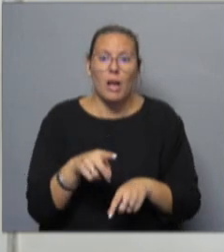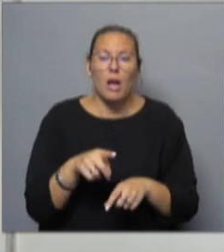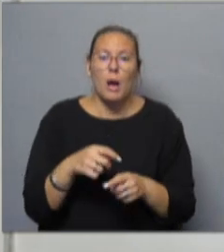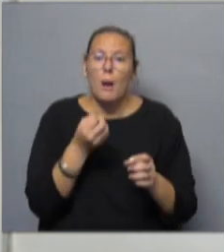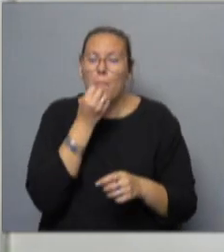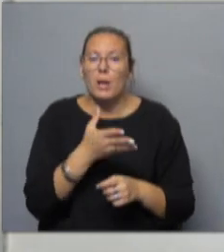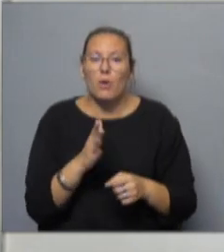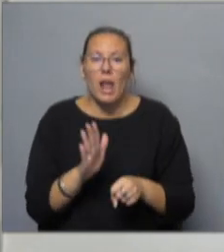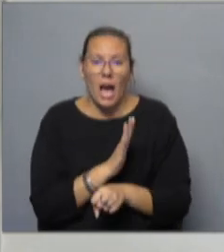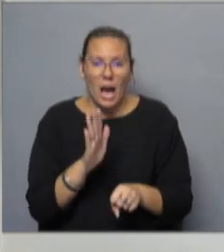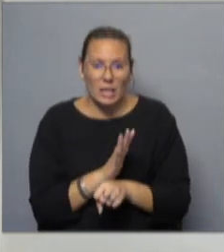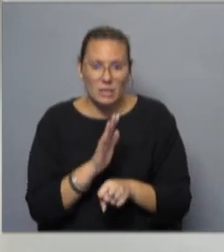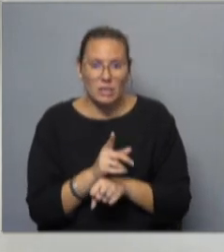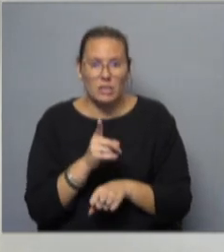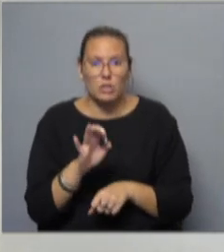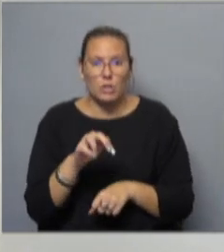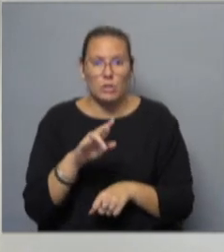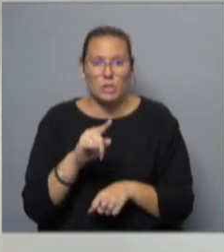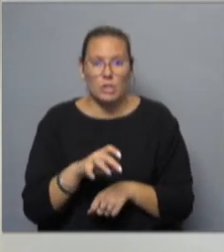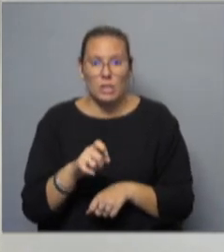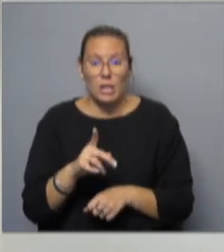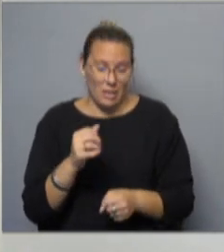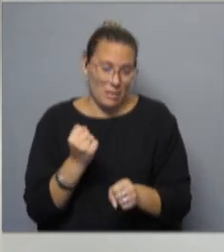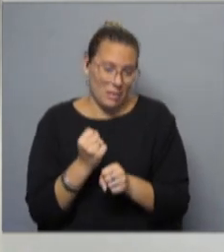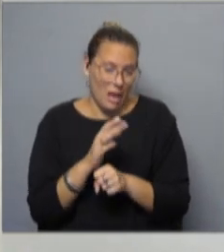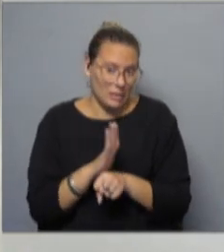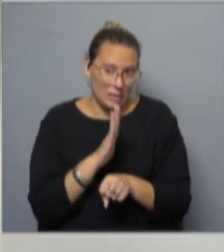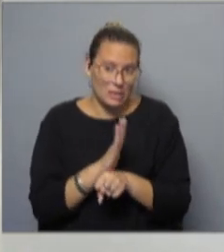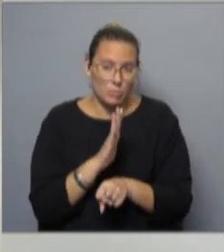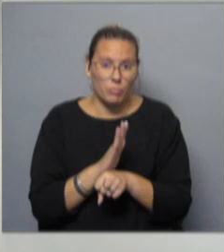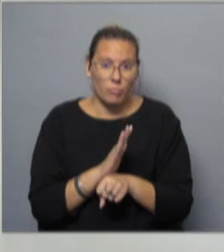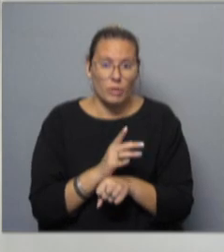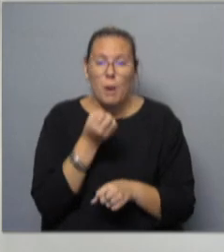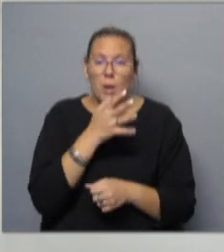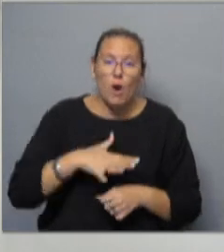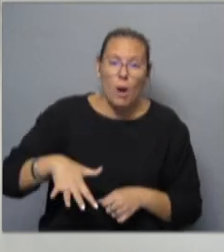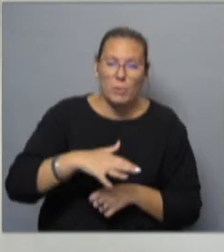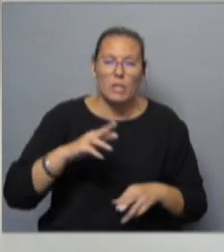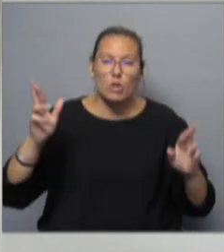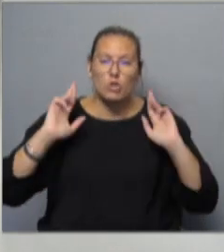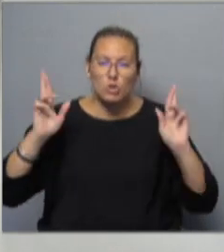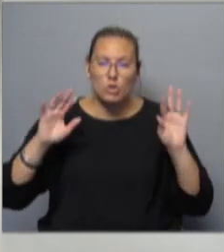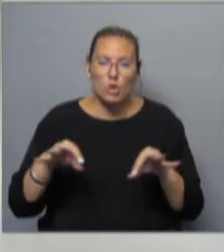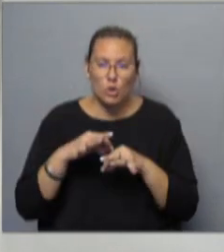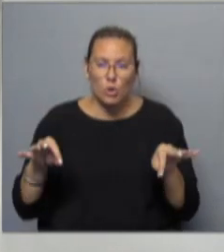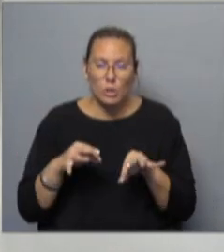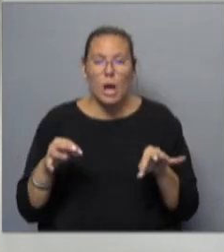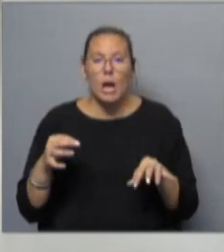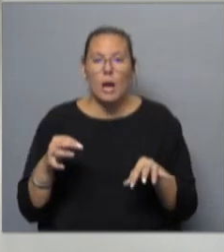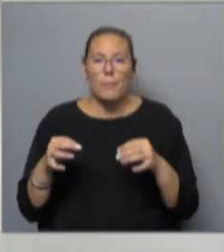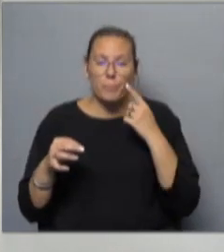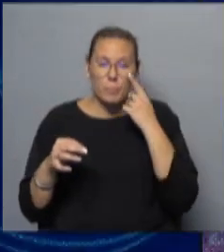actriz revelación para georgina que mi compañera de la escena mejor ambientación sonora porque la obra además de